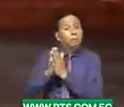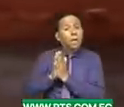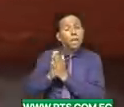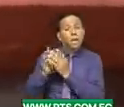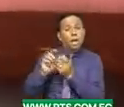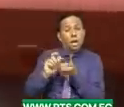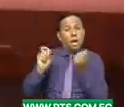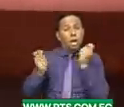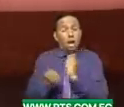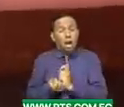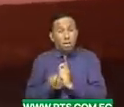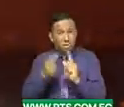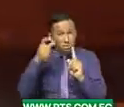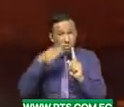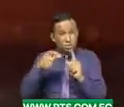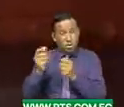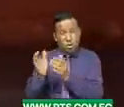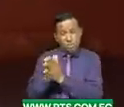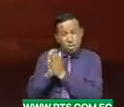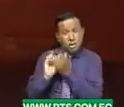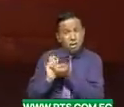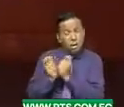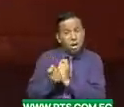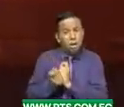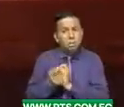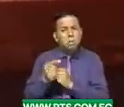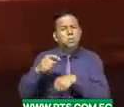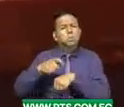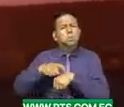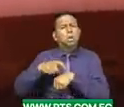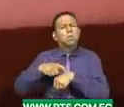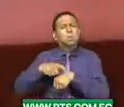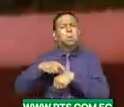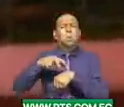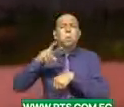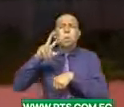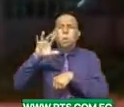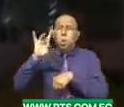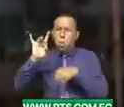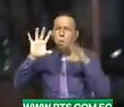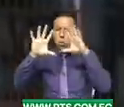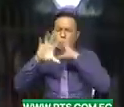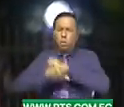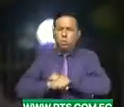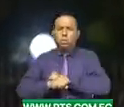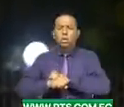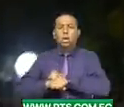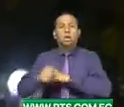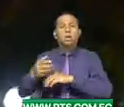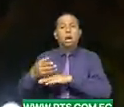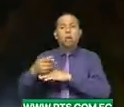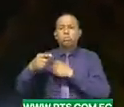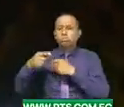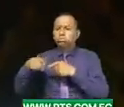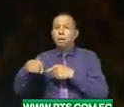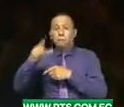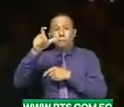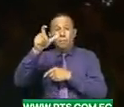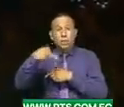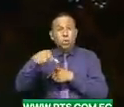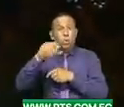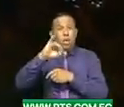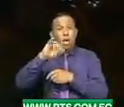audiencia virtual que se realizó y culminó aproximadamente a las 20 horas en la que se le concedió a alias